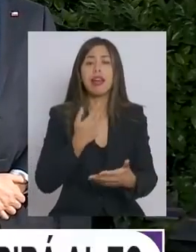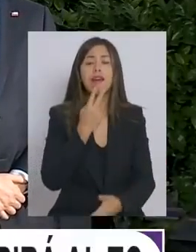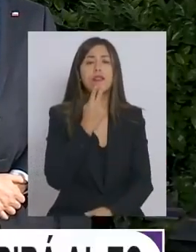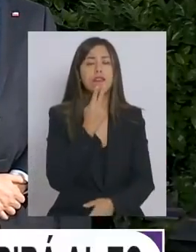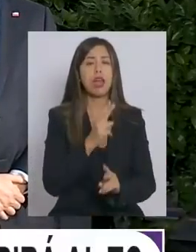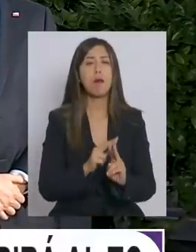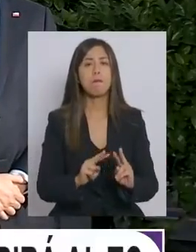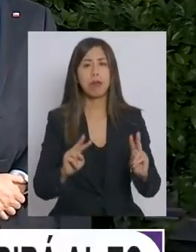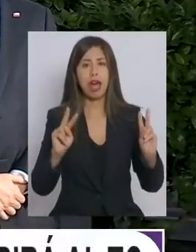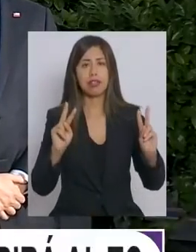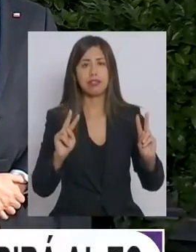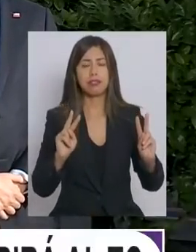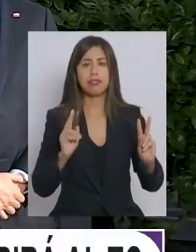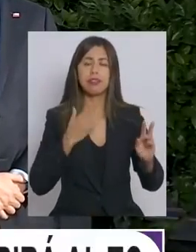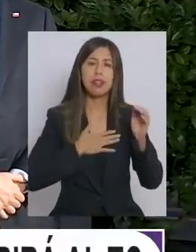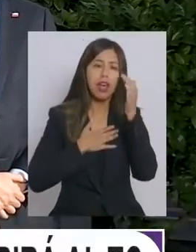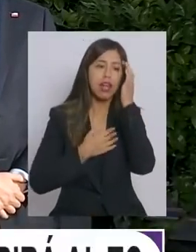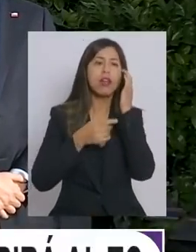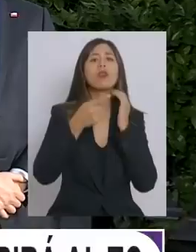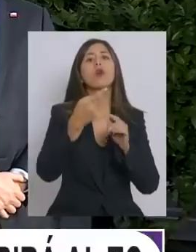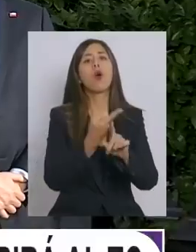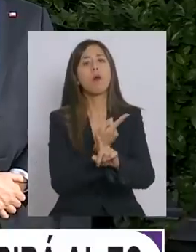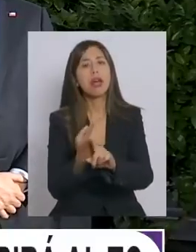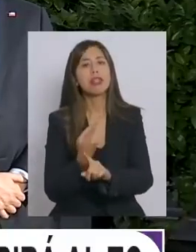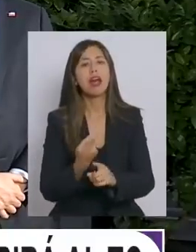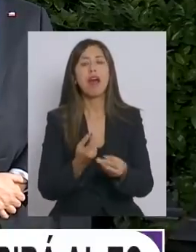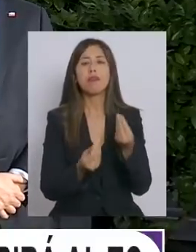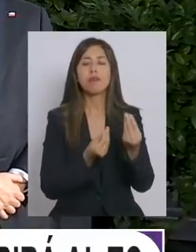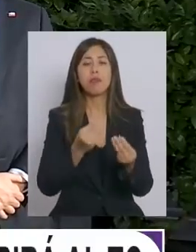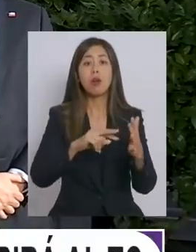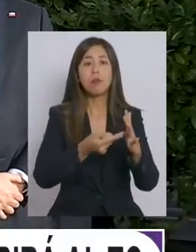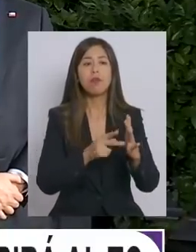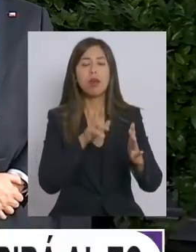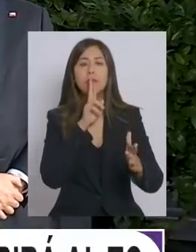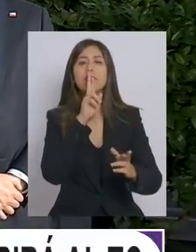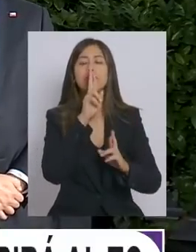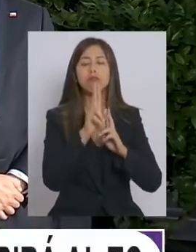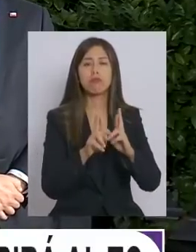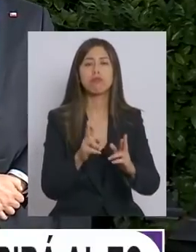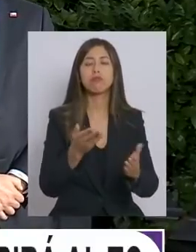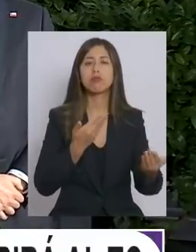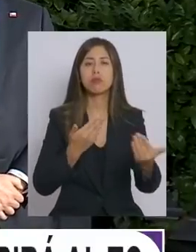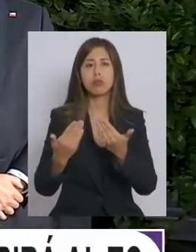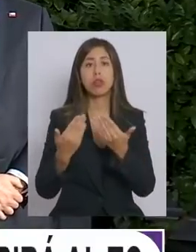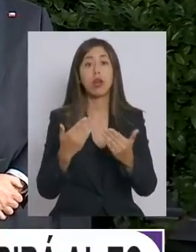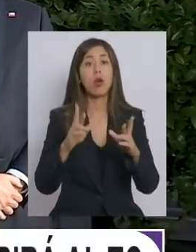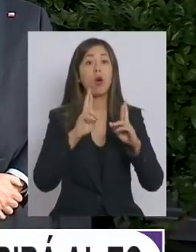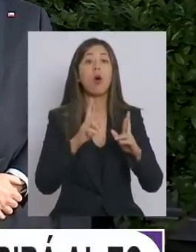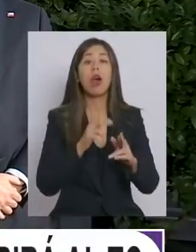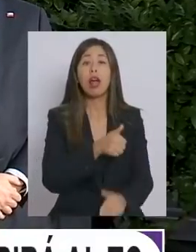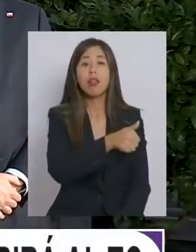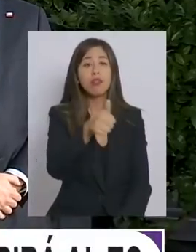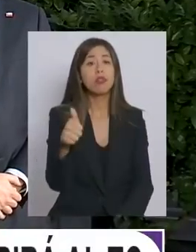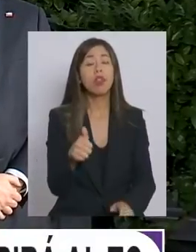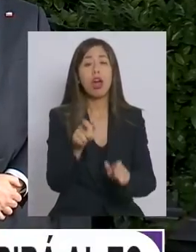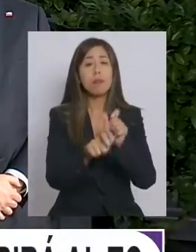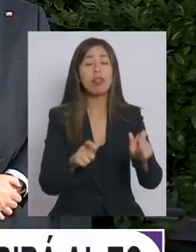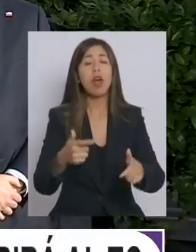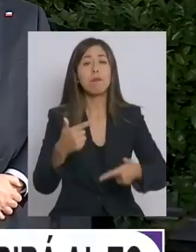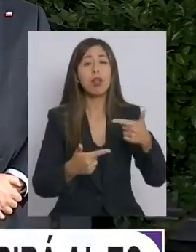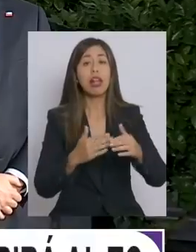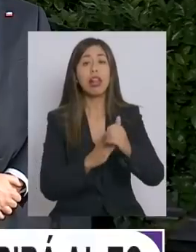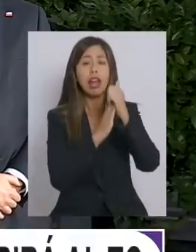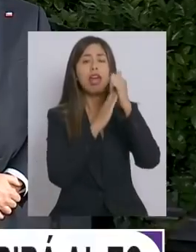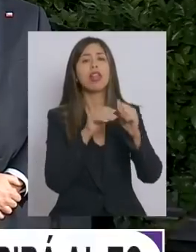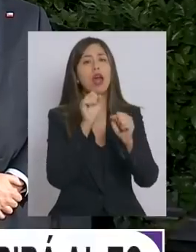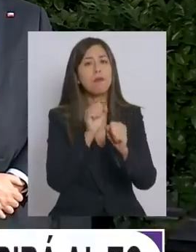sus diferencias de buena manera, dialogando y conversando. En consecuencia, esperamos que todos los líderes políticos condenen cualquier atisbo